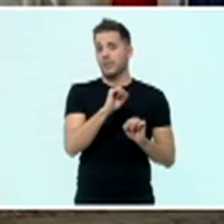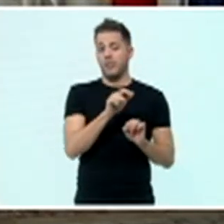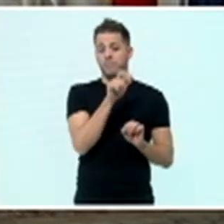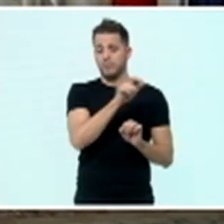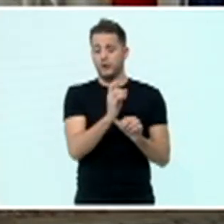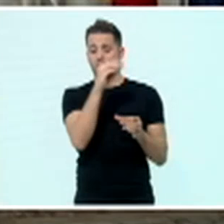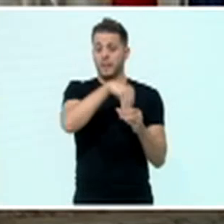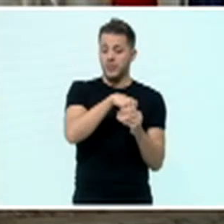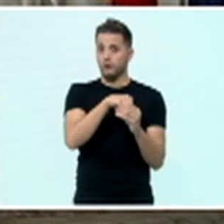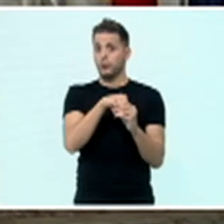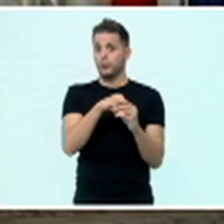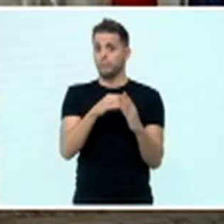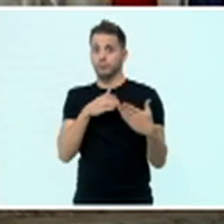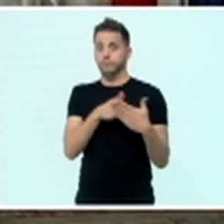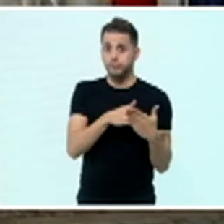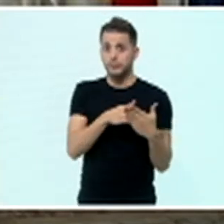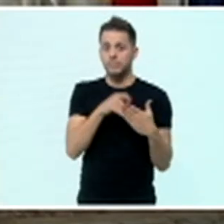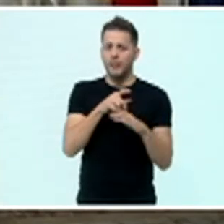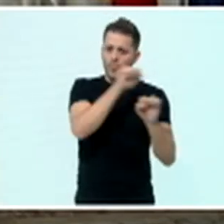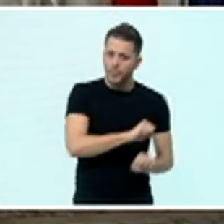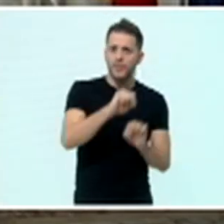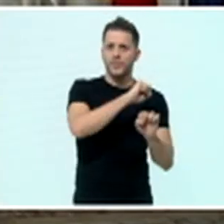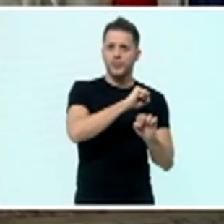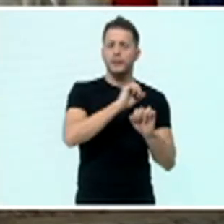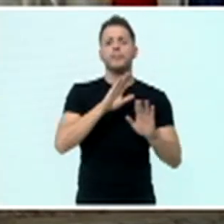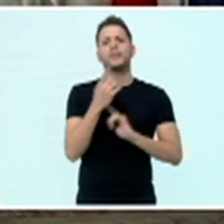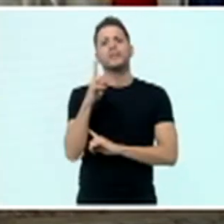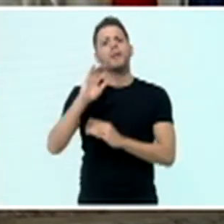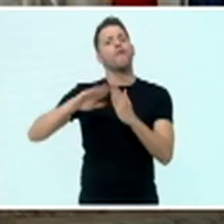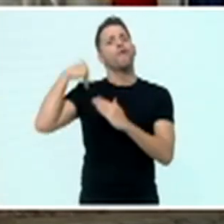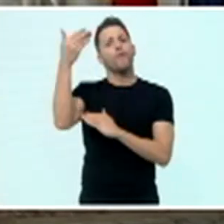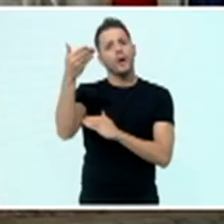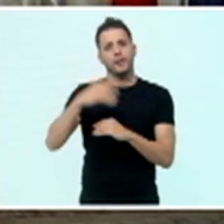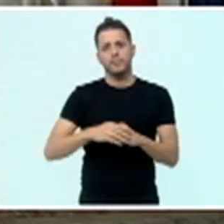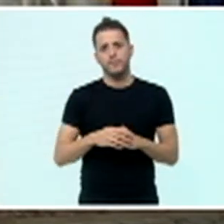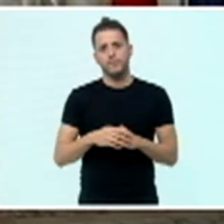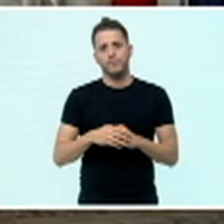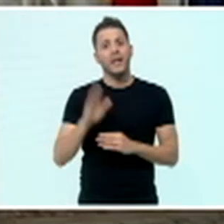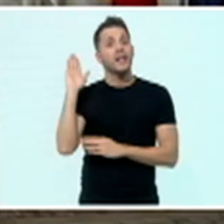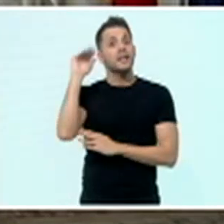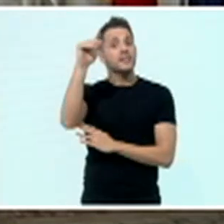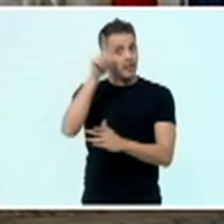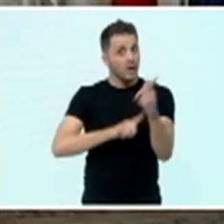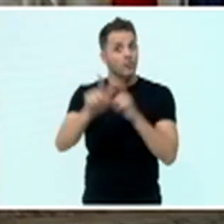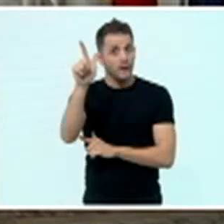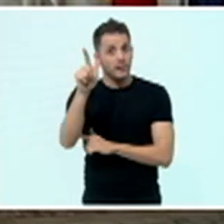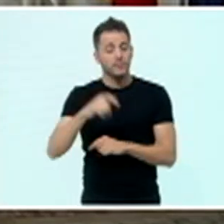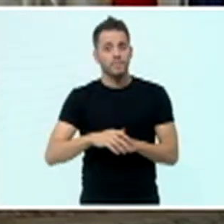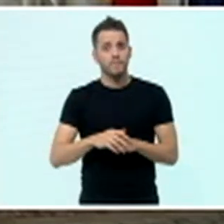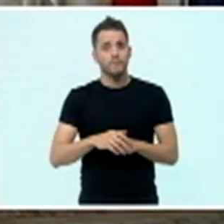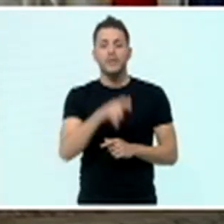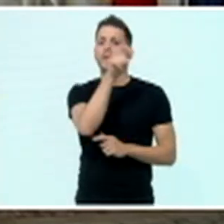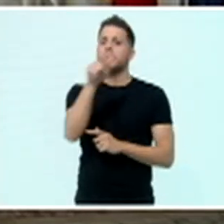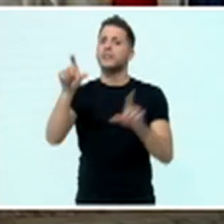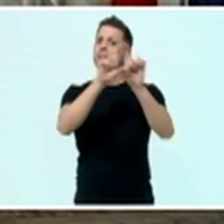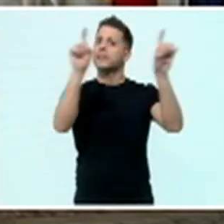quiera dificultarlos, pero también a defenderlo fuera, viajando al extranjero, con empresarios, para que